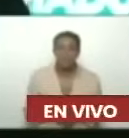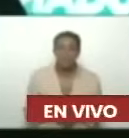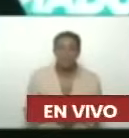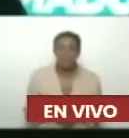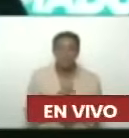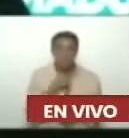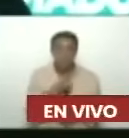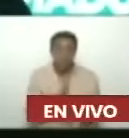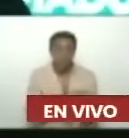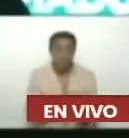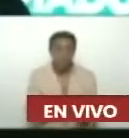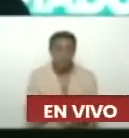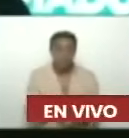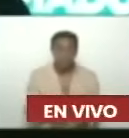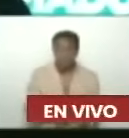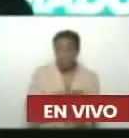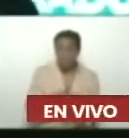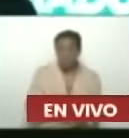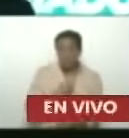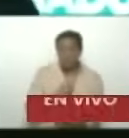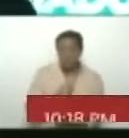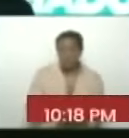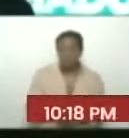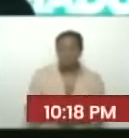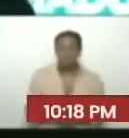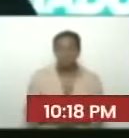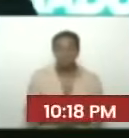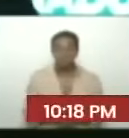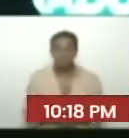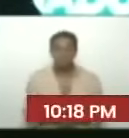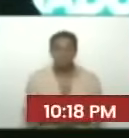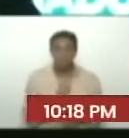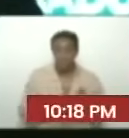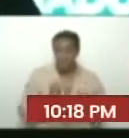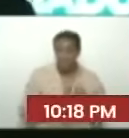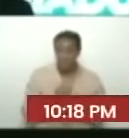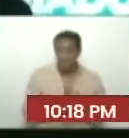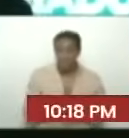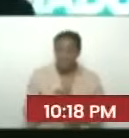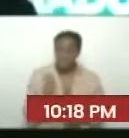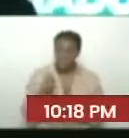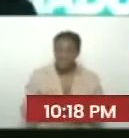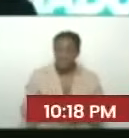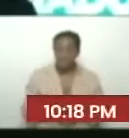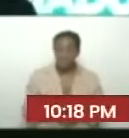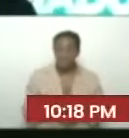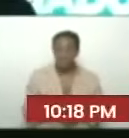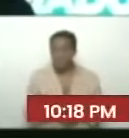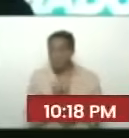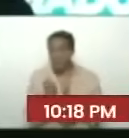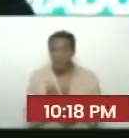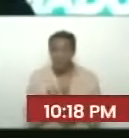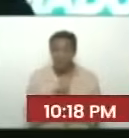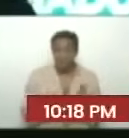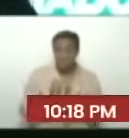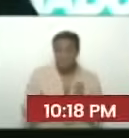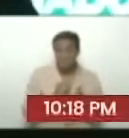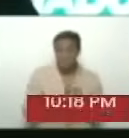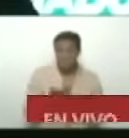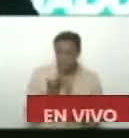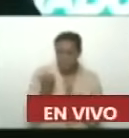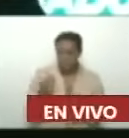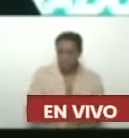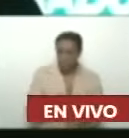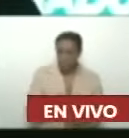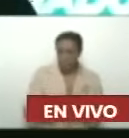¿Cómo está la música? Bien. Muy chévere también. ¿Quieres tocar? Le damos un concierto a esa gente que está